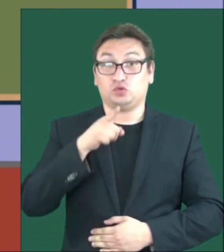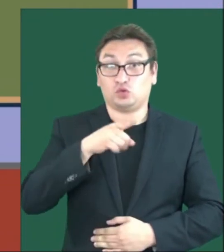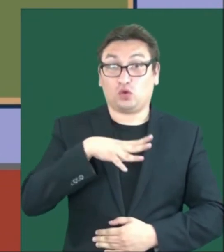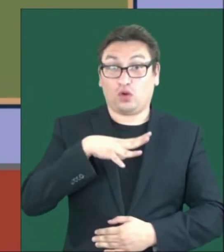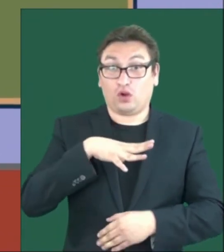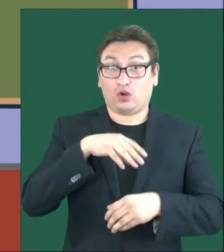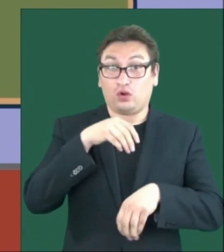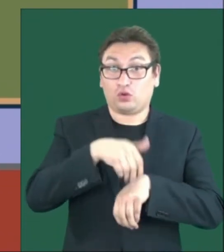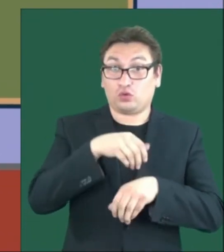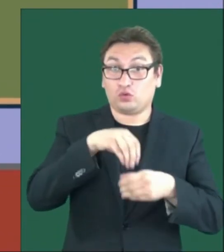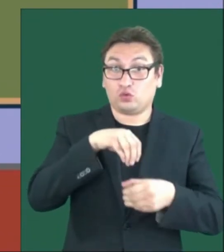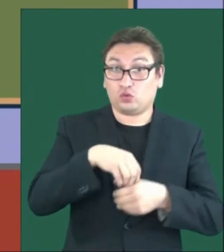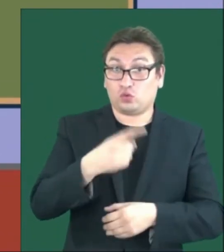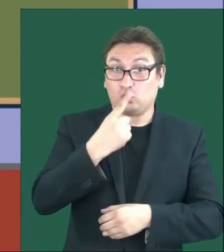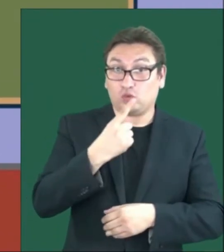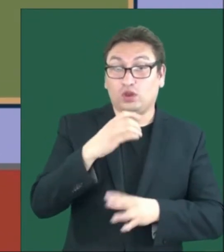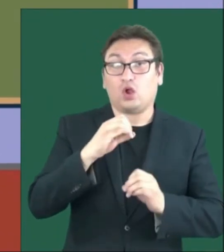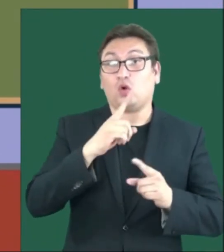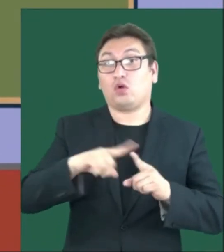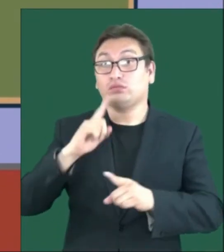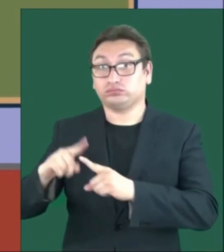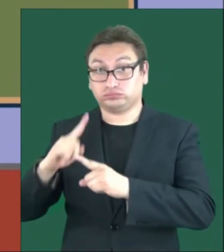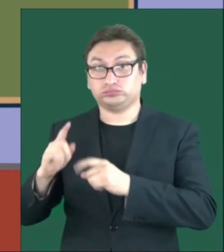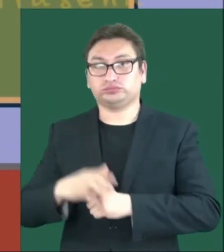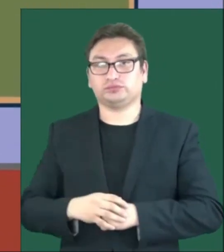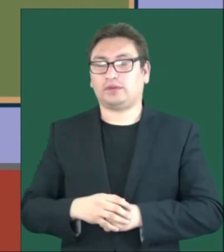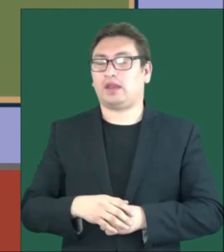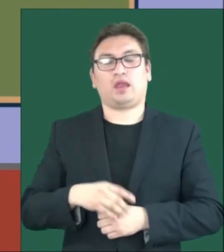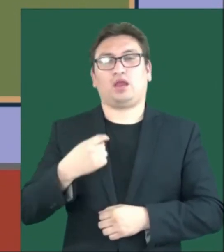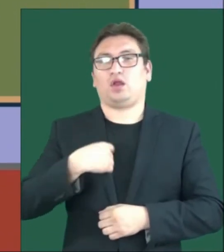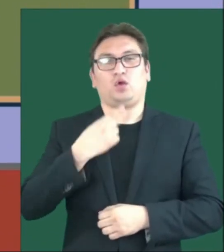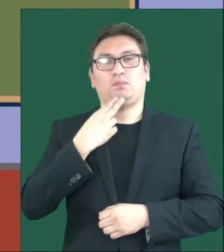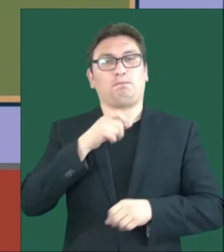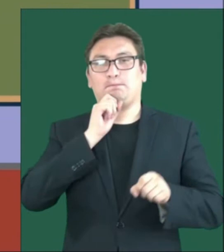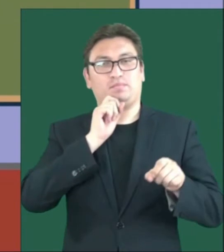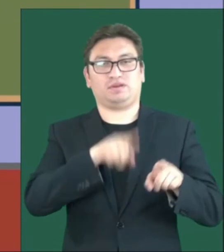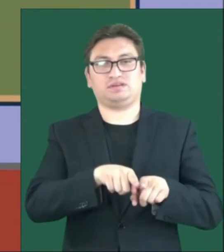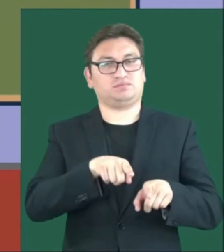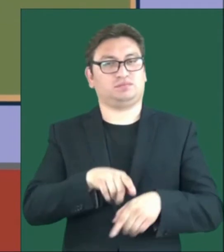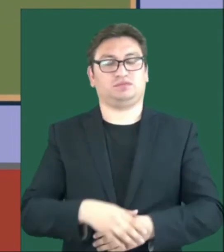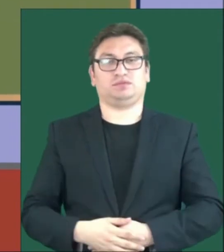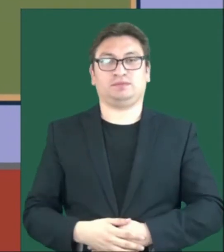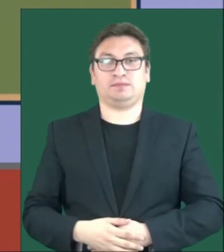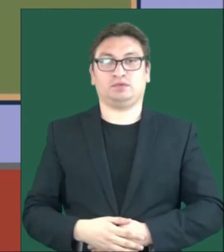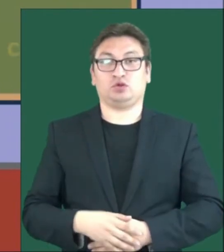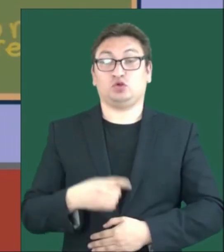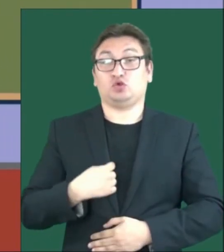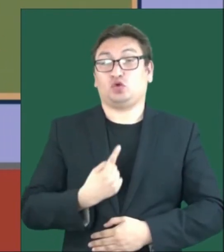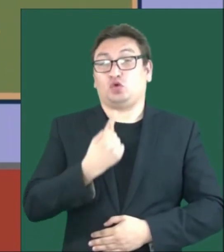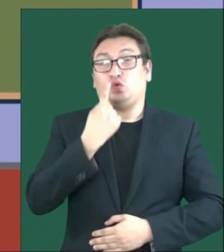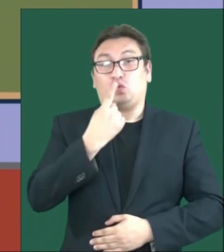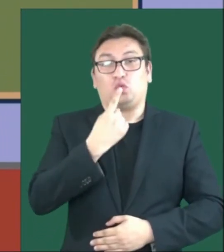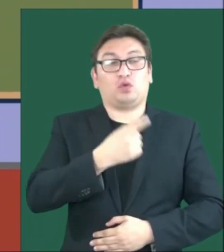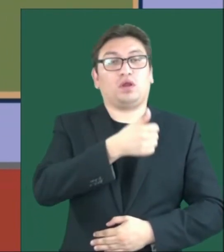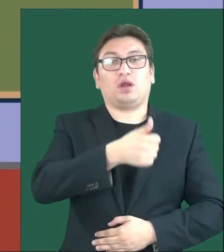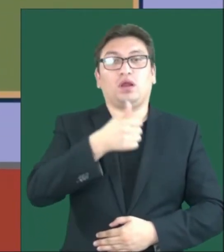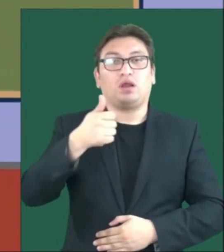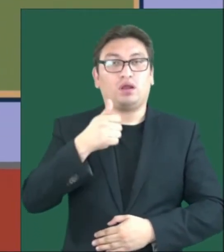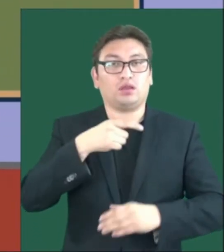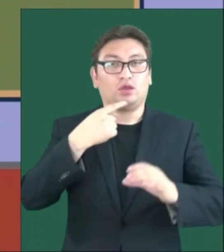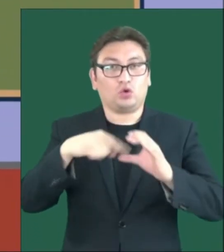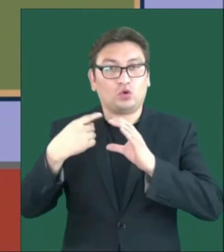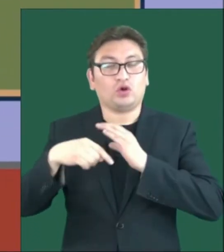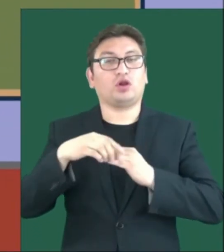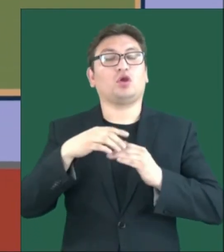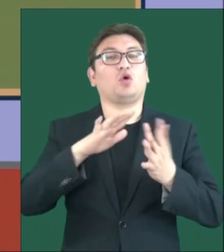¿Tienes una o varias contraseñas? Uso la misma contraseña. Uso una contraseña con